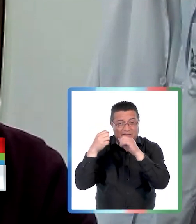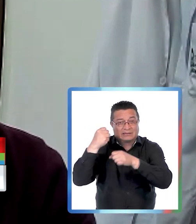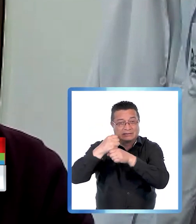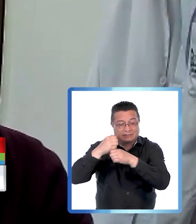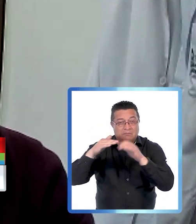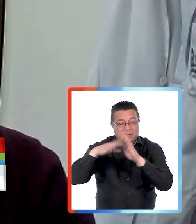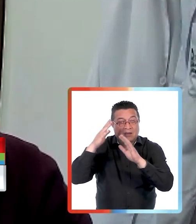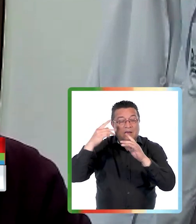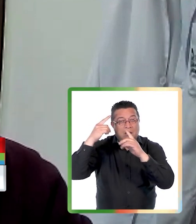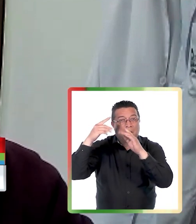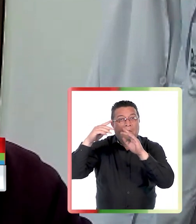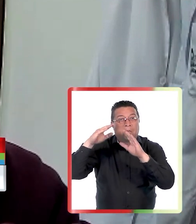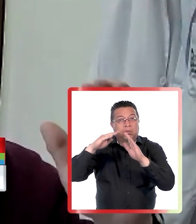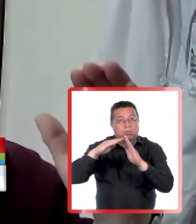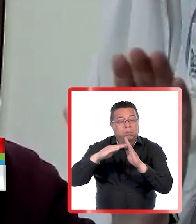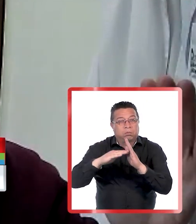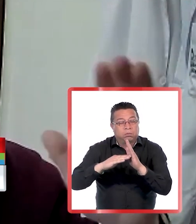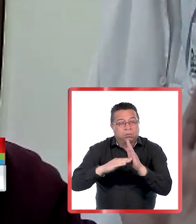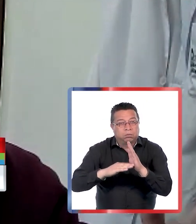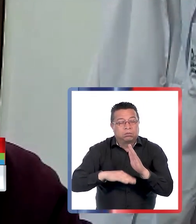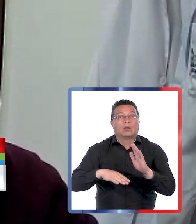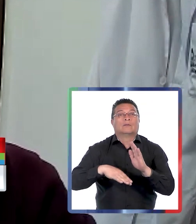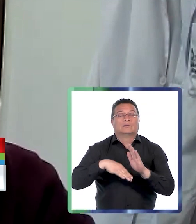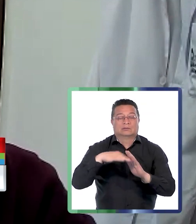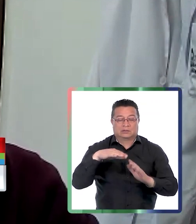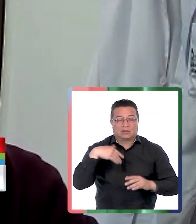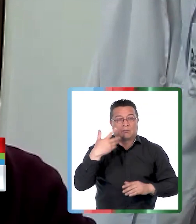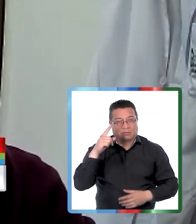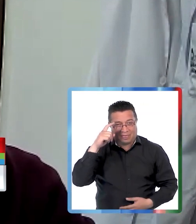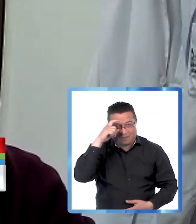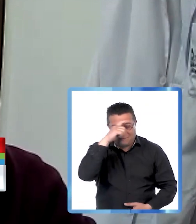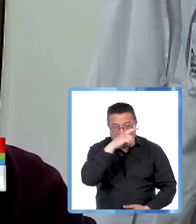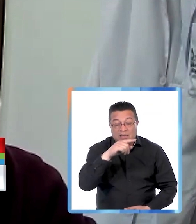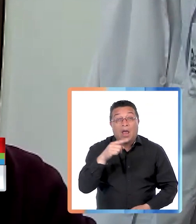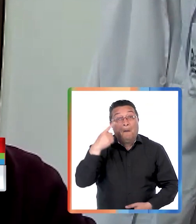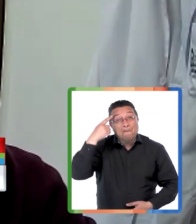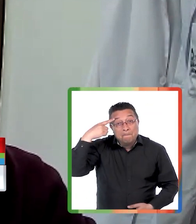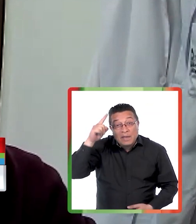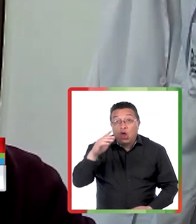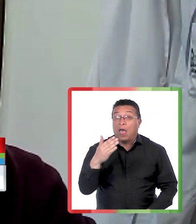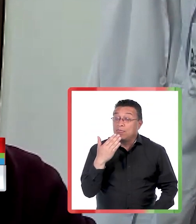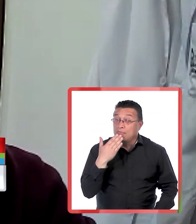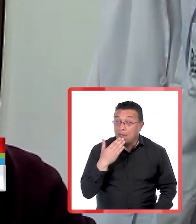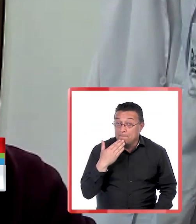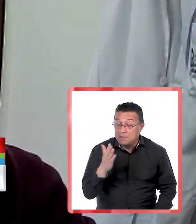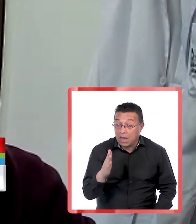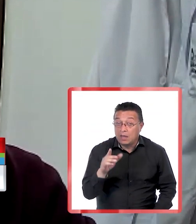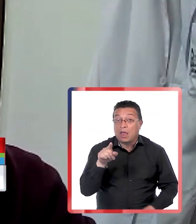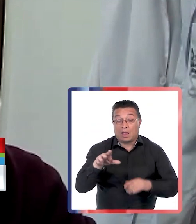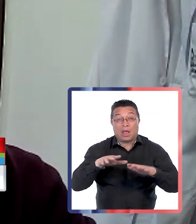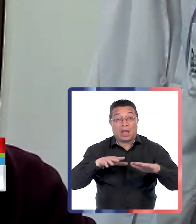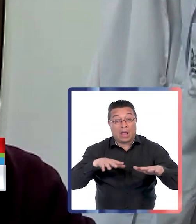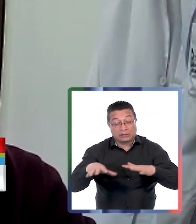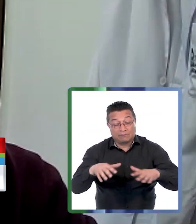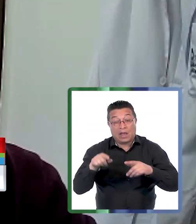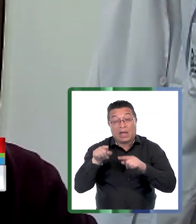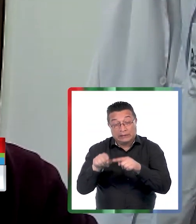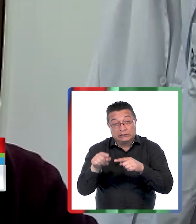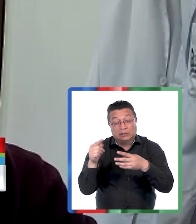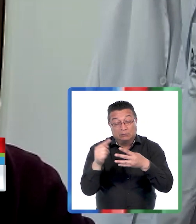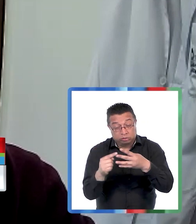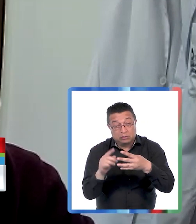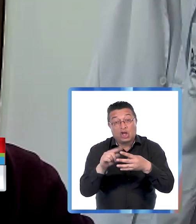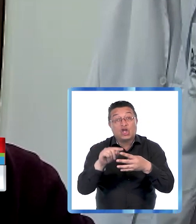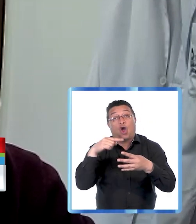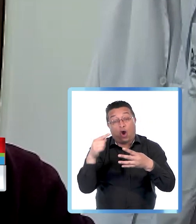empieza a disminuir, uno parta de una situación más alta, ¿no? Pero también esta actividad, junto